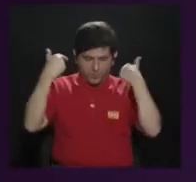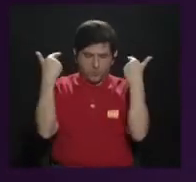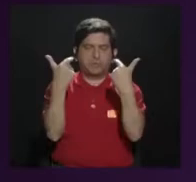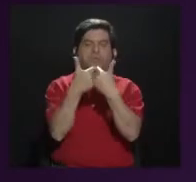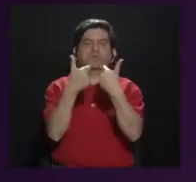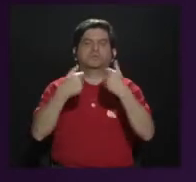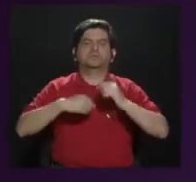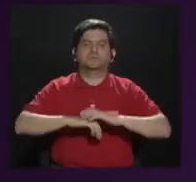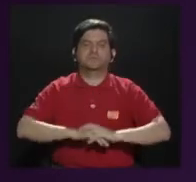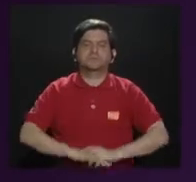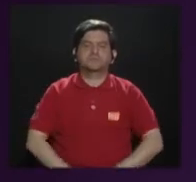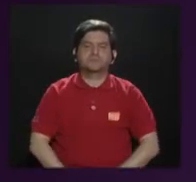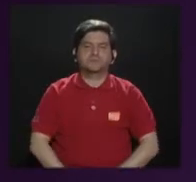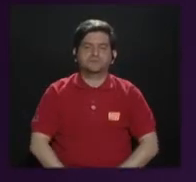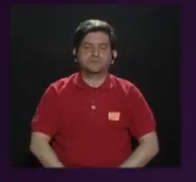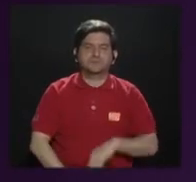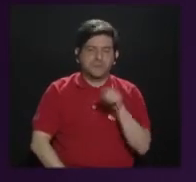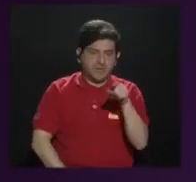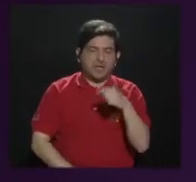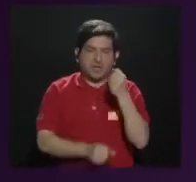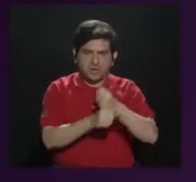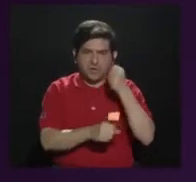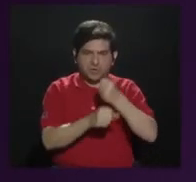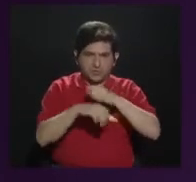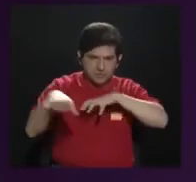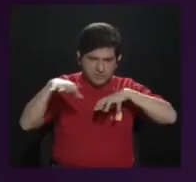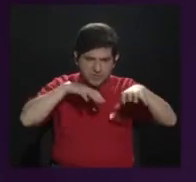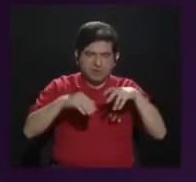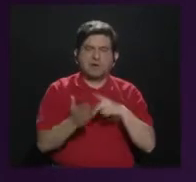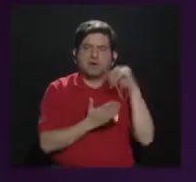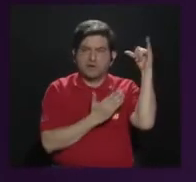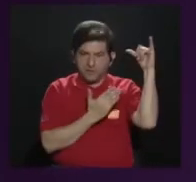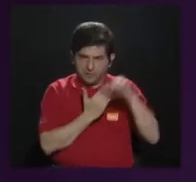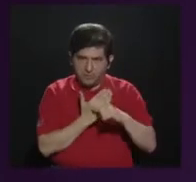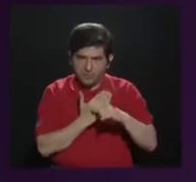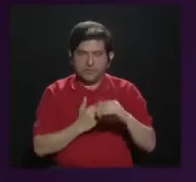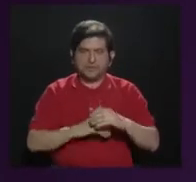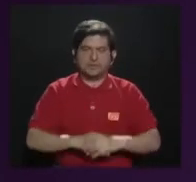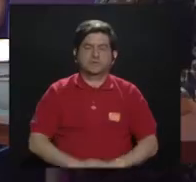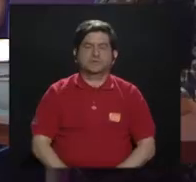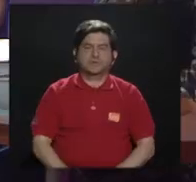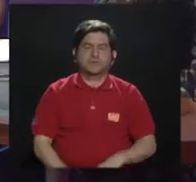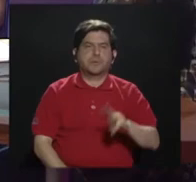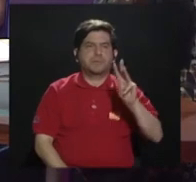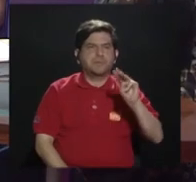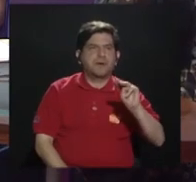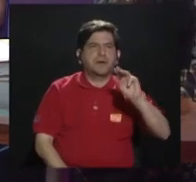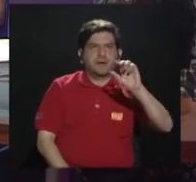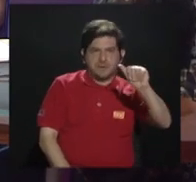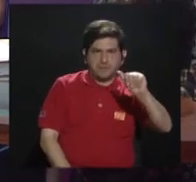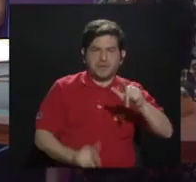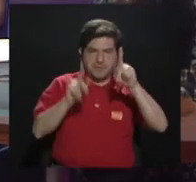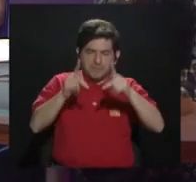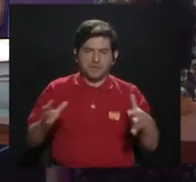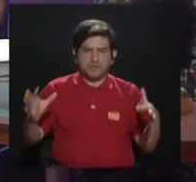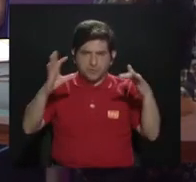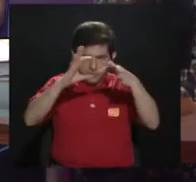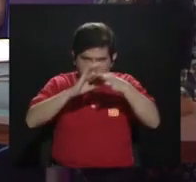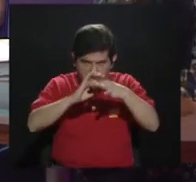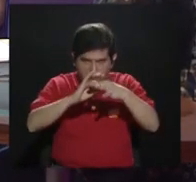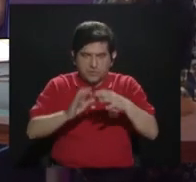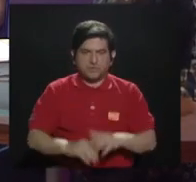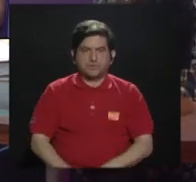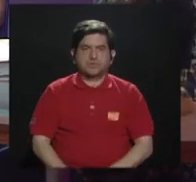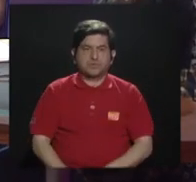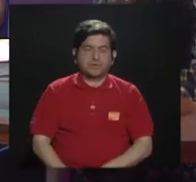Colectiva, que trabajó activamente también en el proyecto. Marvin Amador fue el que coordinó